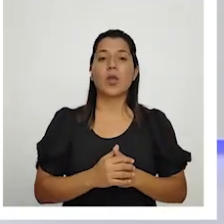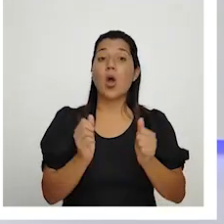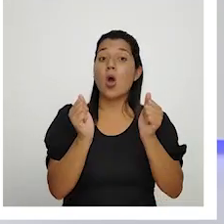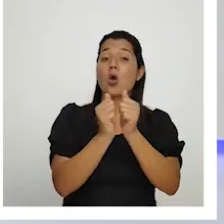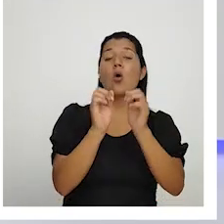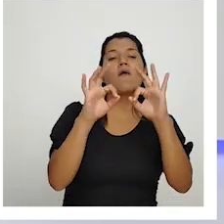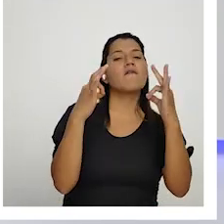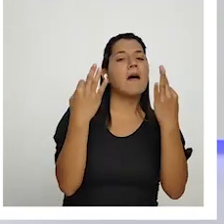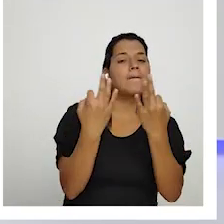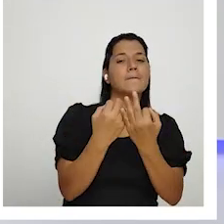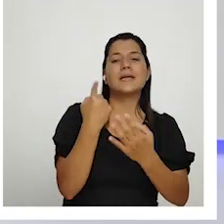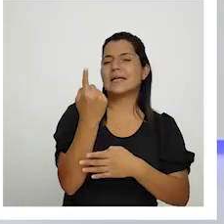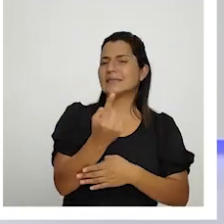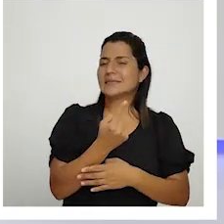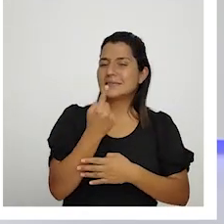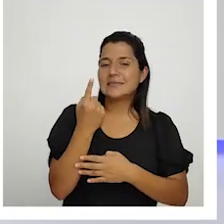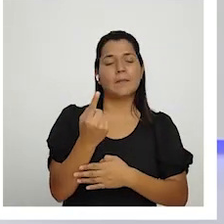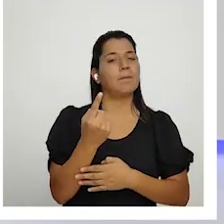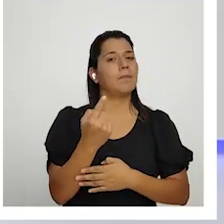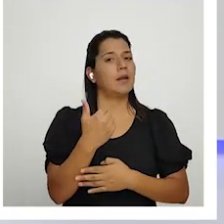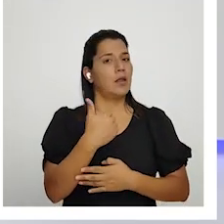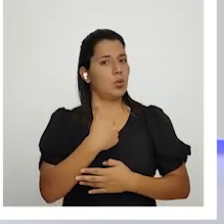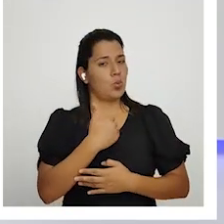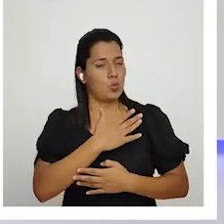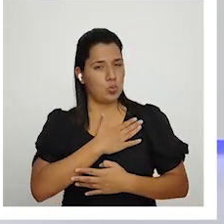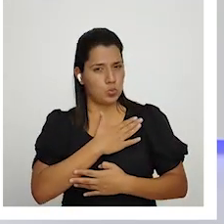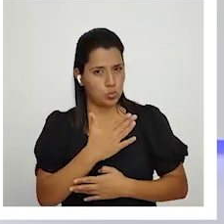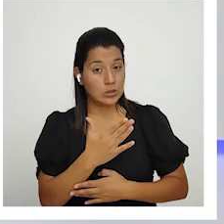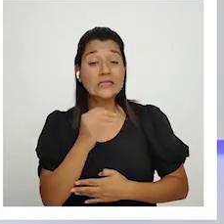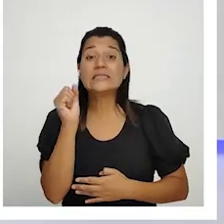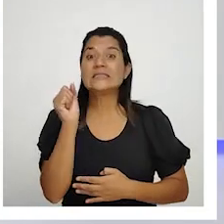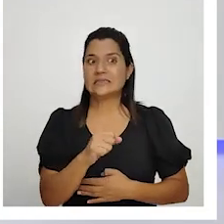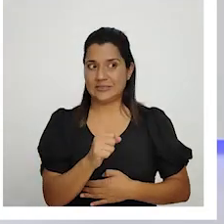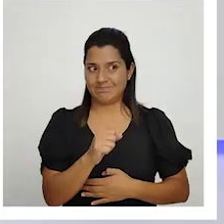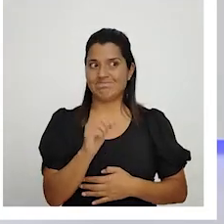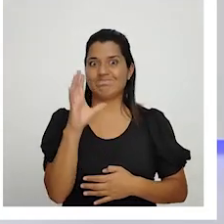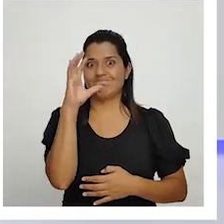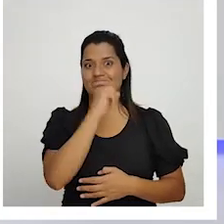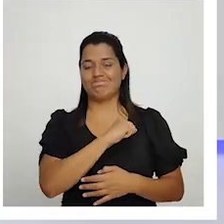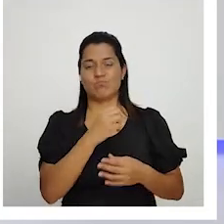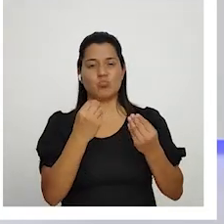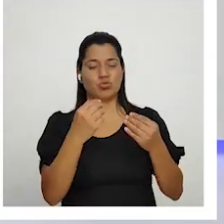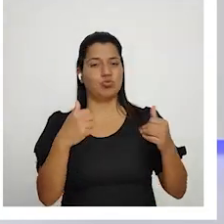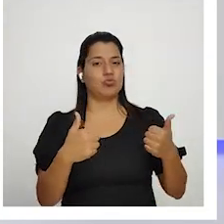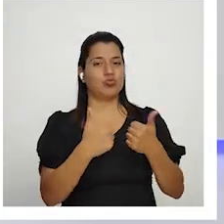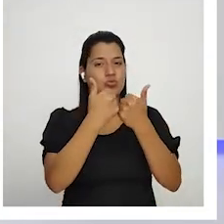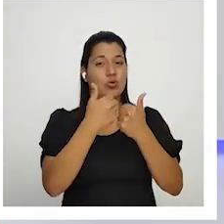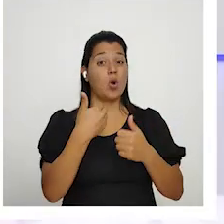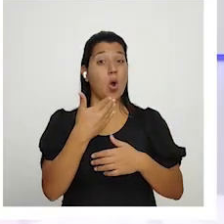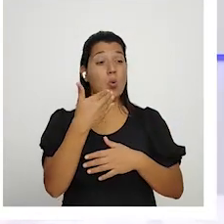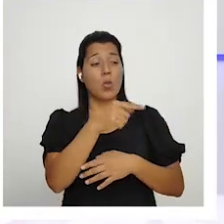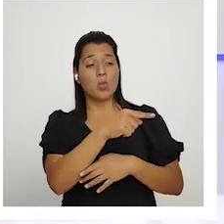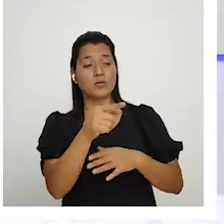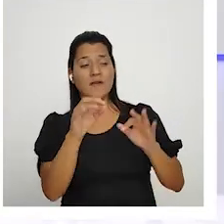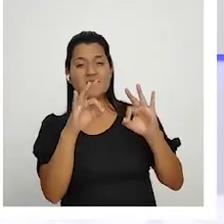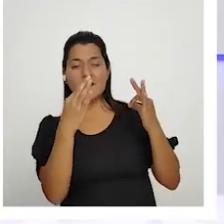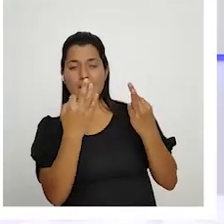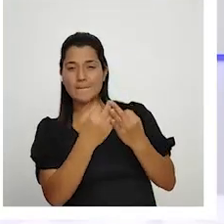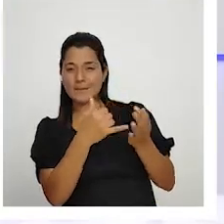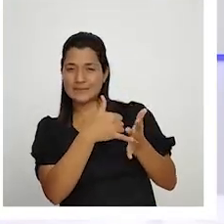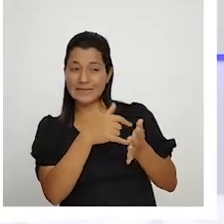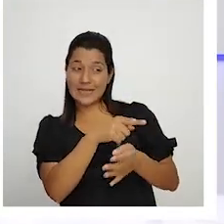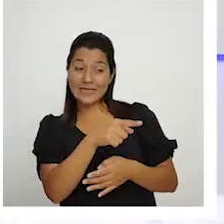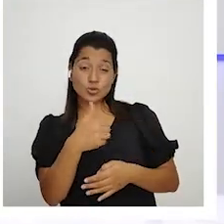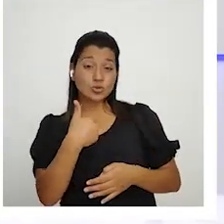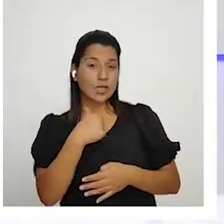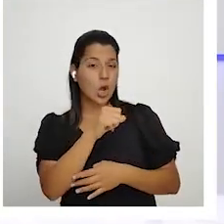familias siempre tuvimos una gran apertura. Tenemos sí mucho desafío cuando consideramos que al ser familias vulnerables tienen otras